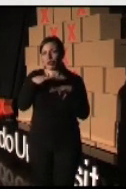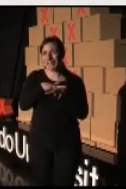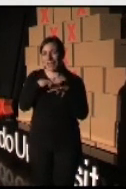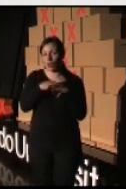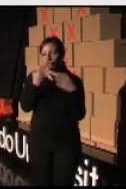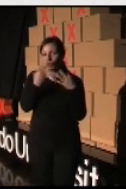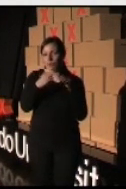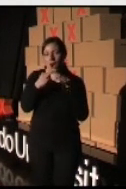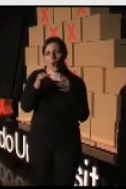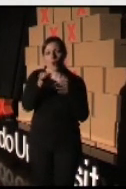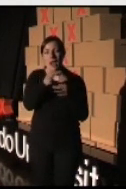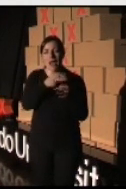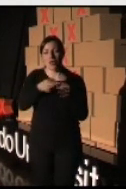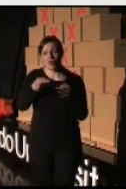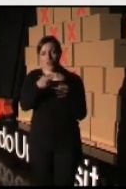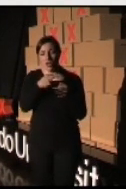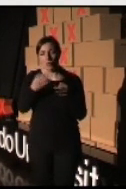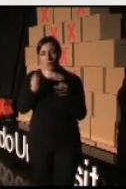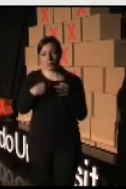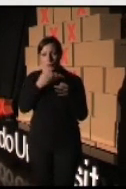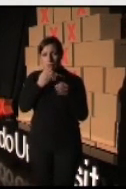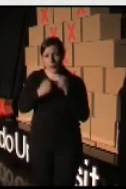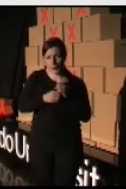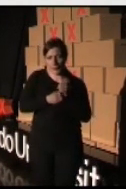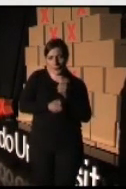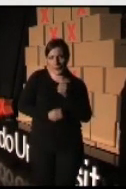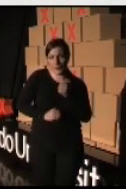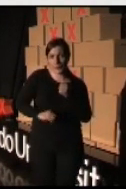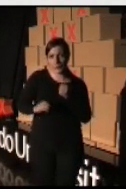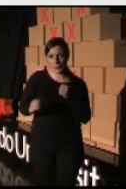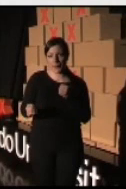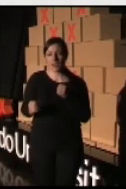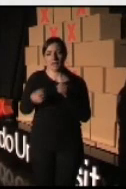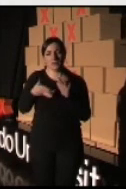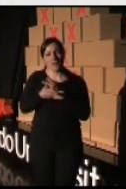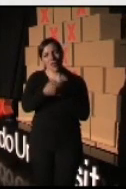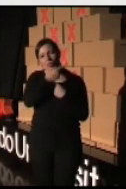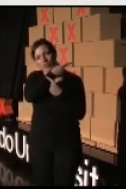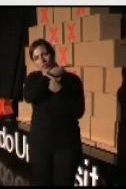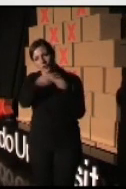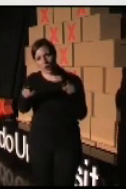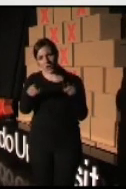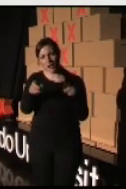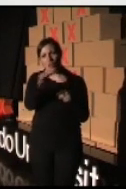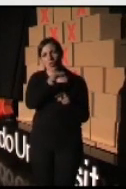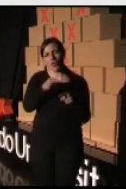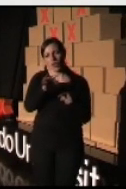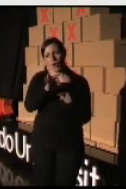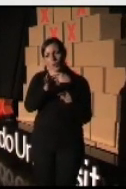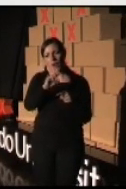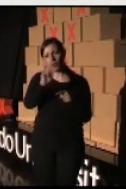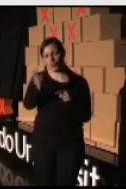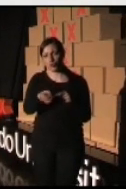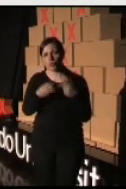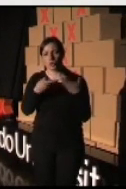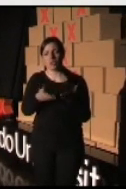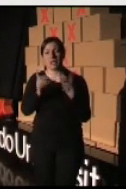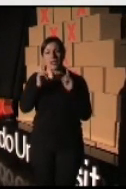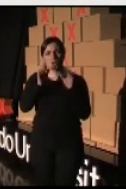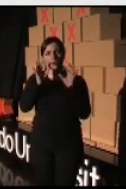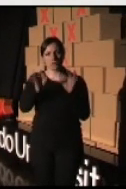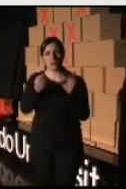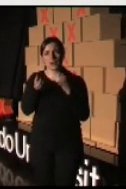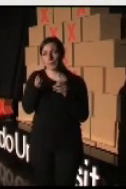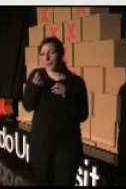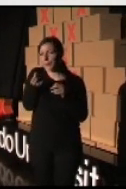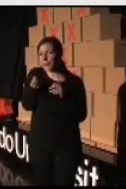una célula en este caso, por ejemplo, del intestino grueso, sea distinta de una célula de un tumor. En este caso, la similitud